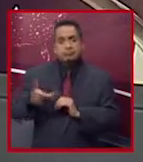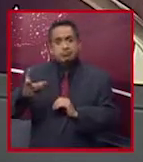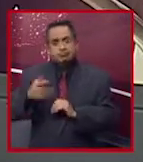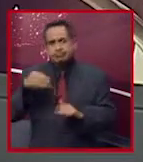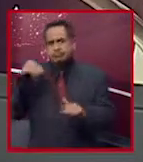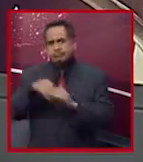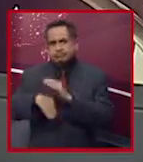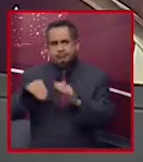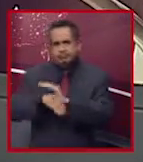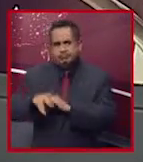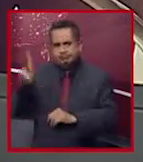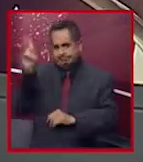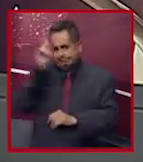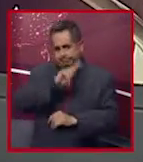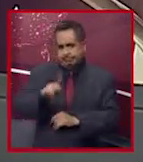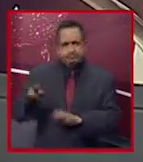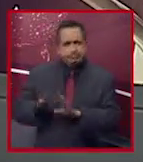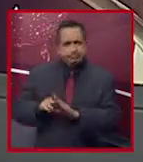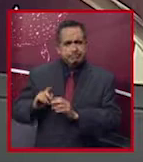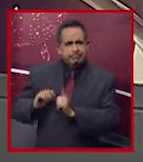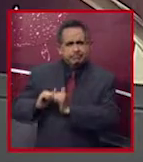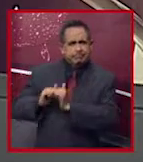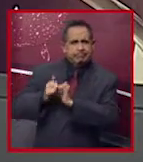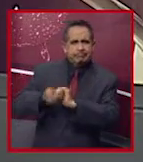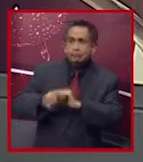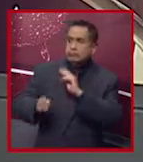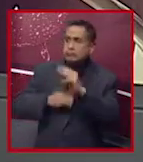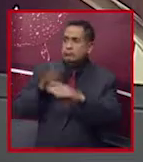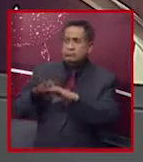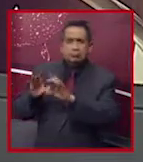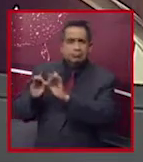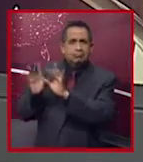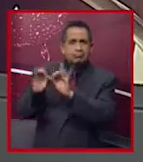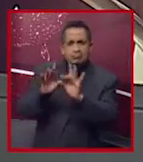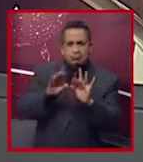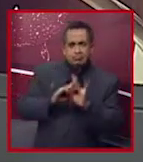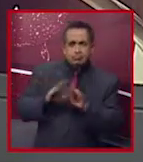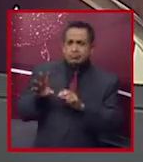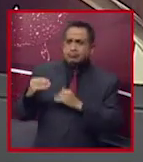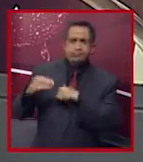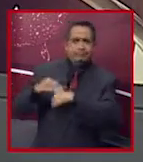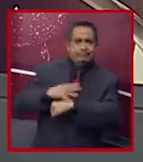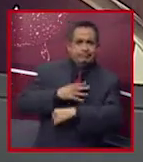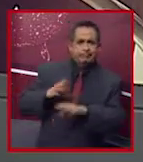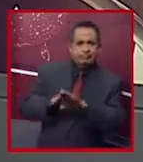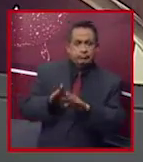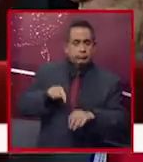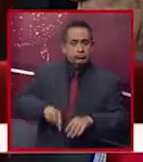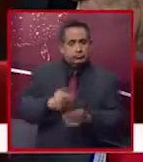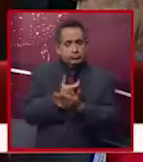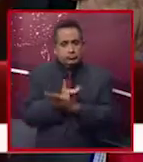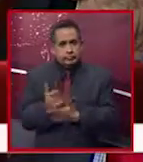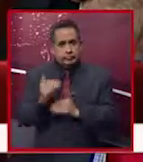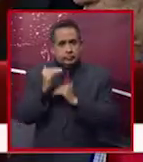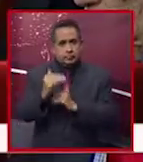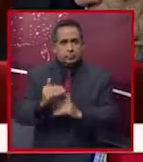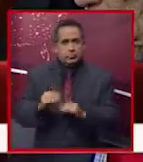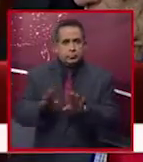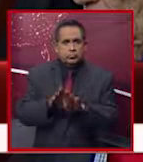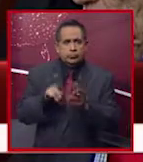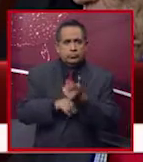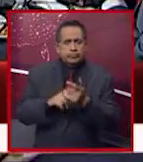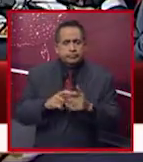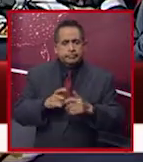avance sostenido durante varios años por diversas economías en el mundo y la importancia de incrementar el salario mínimo sin provocar una